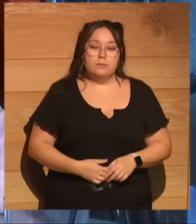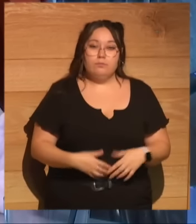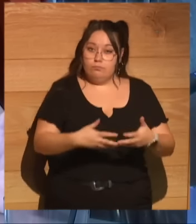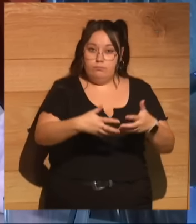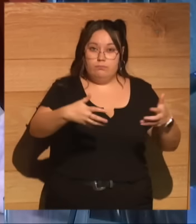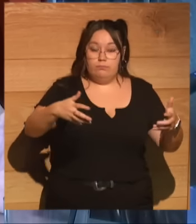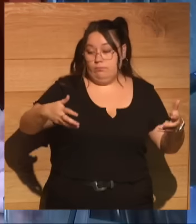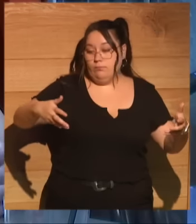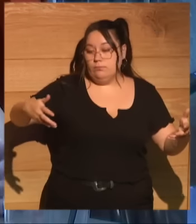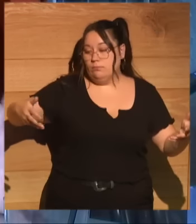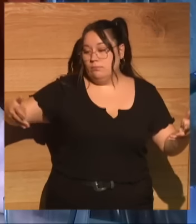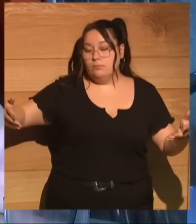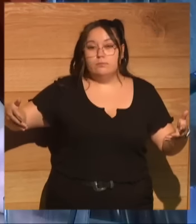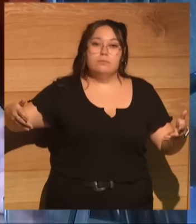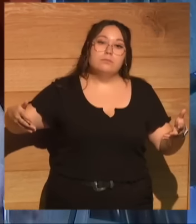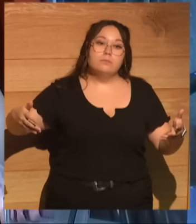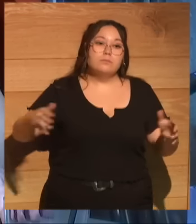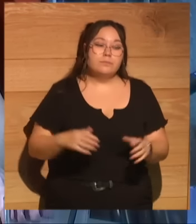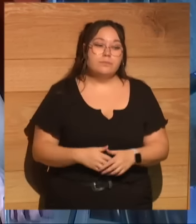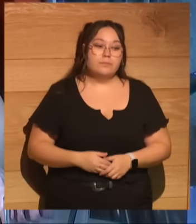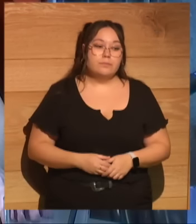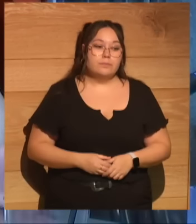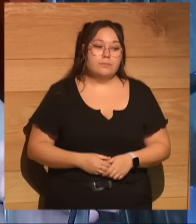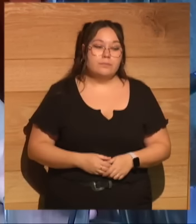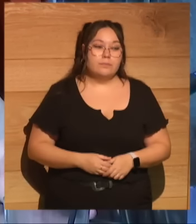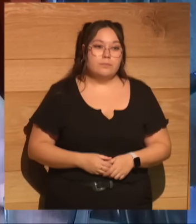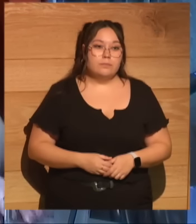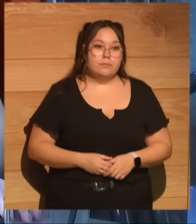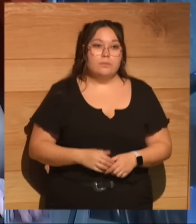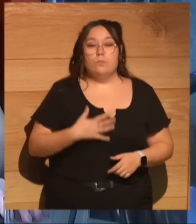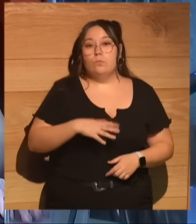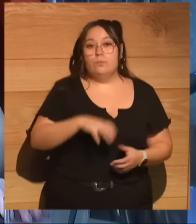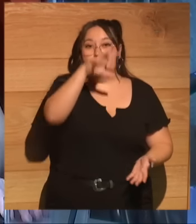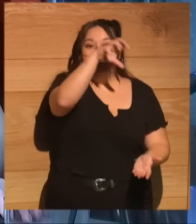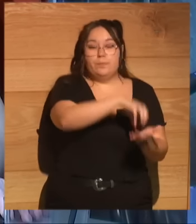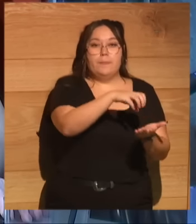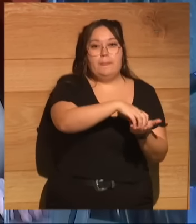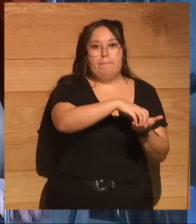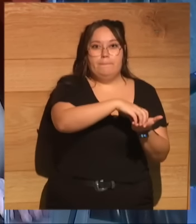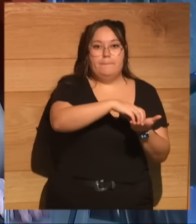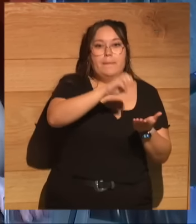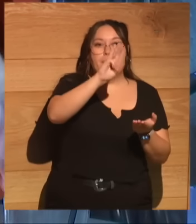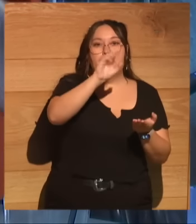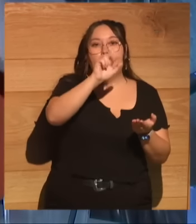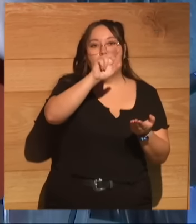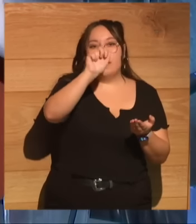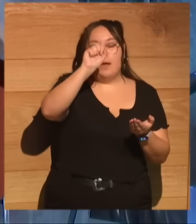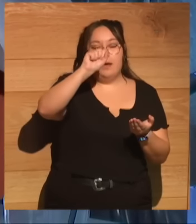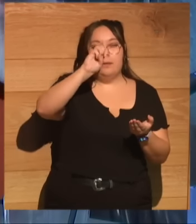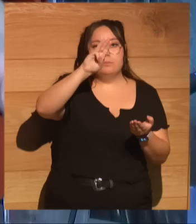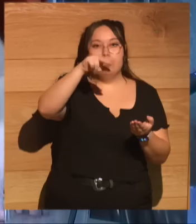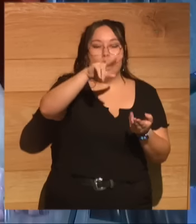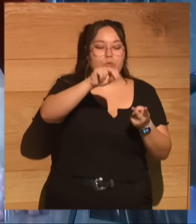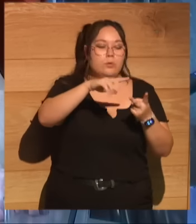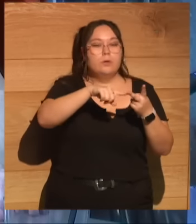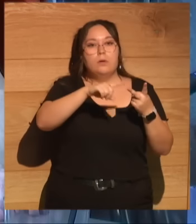solar muy, muy grande, de muchas hectáreas, o varios solares. Tenemos el de Paramount, tenemos el de Warner Brothers. Ahora está todo mezclado porque no se